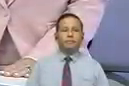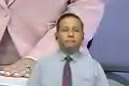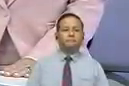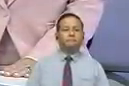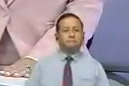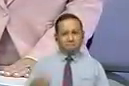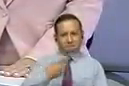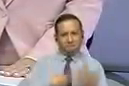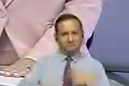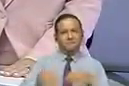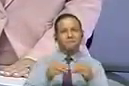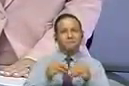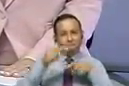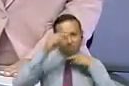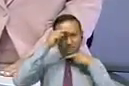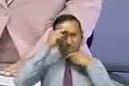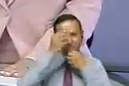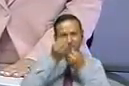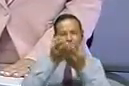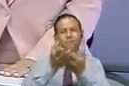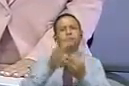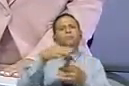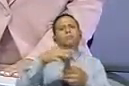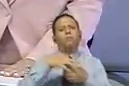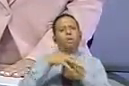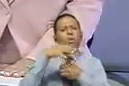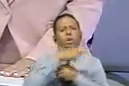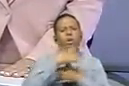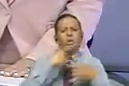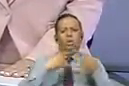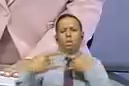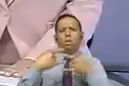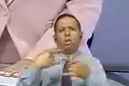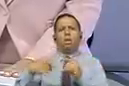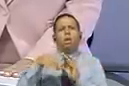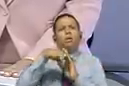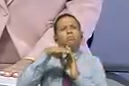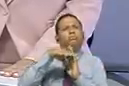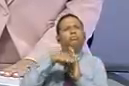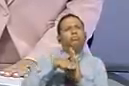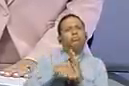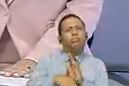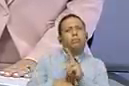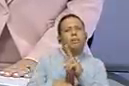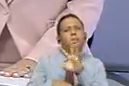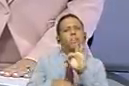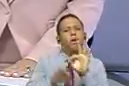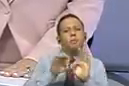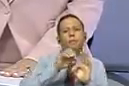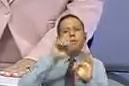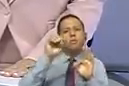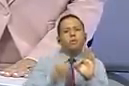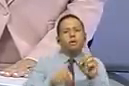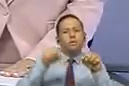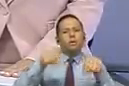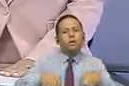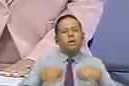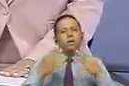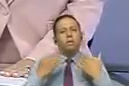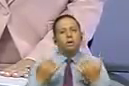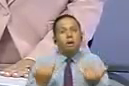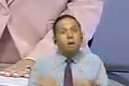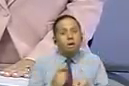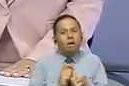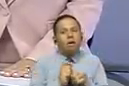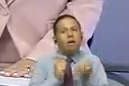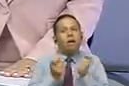De regreso con más noticias, amigos. Los contagios de COVID se redujeron en un 29% en Guayaquil y por ello hay modificación temporal